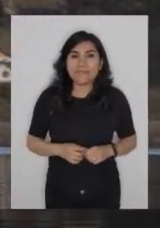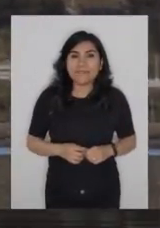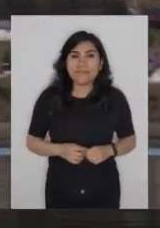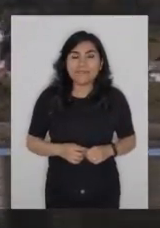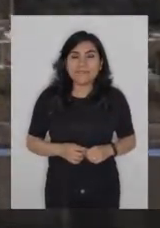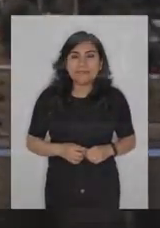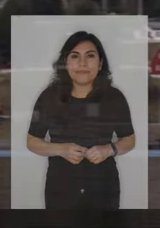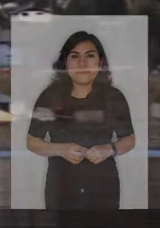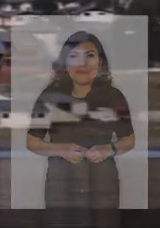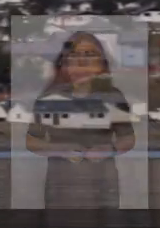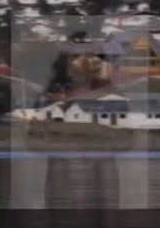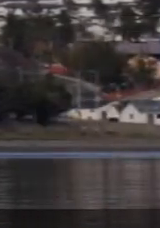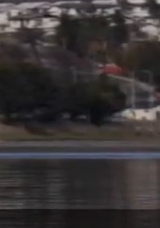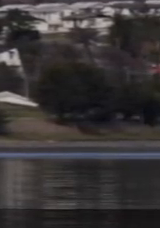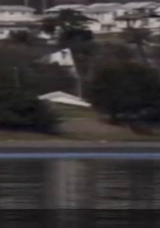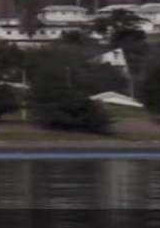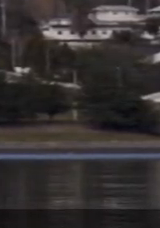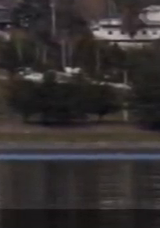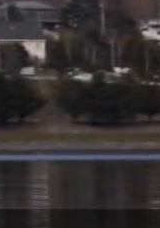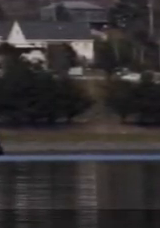Mapi.